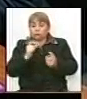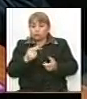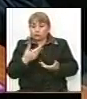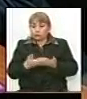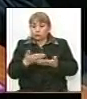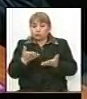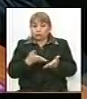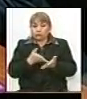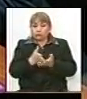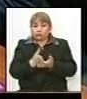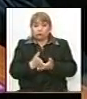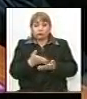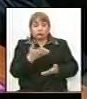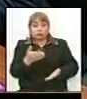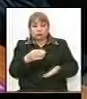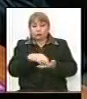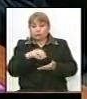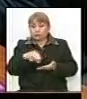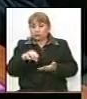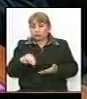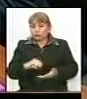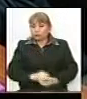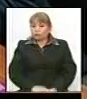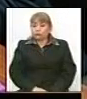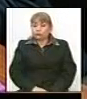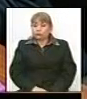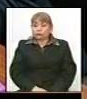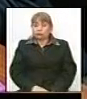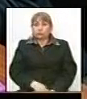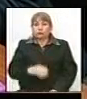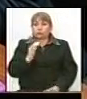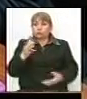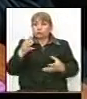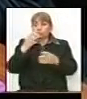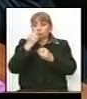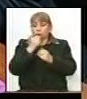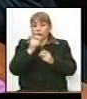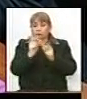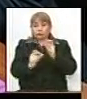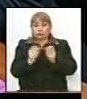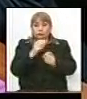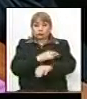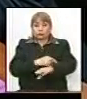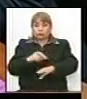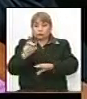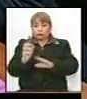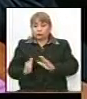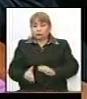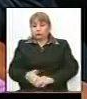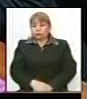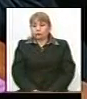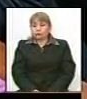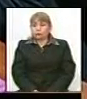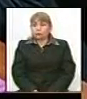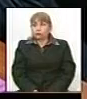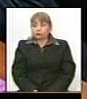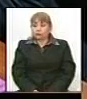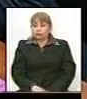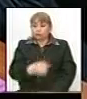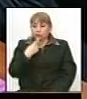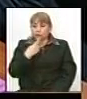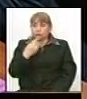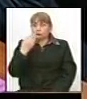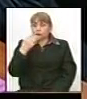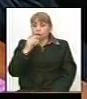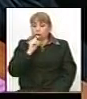este sector de la población, ni la capacidad humana para atender profesionales en sus diversas demandas. Y es por ello que